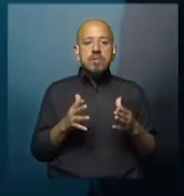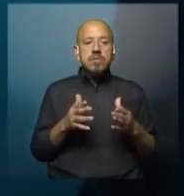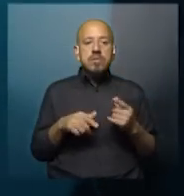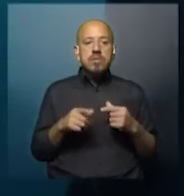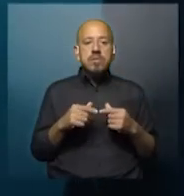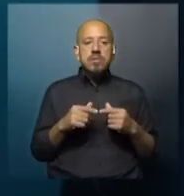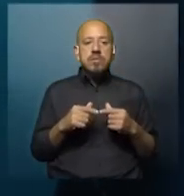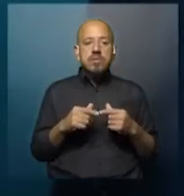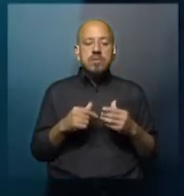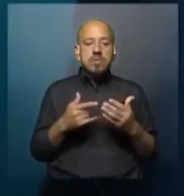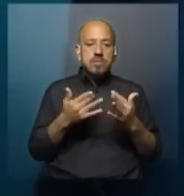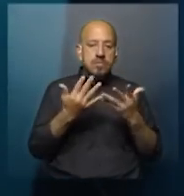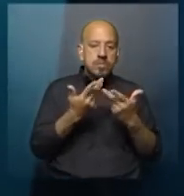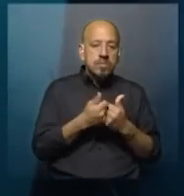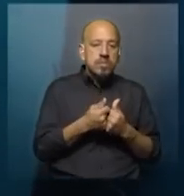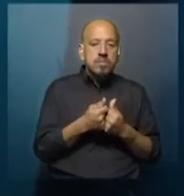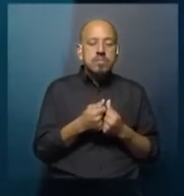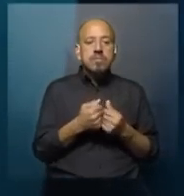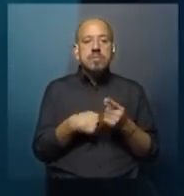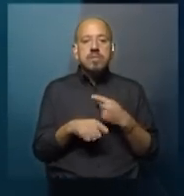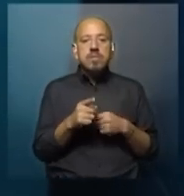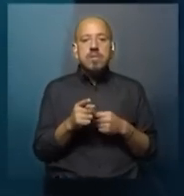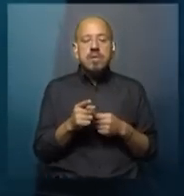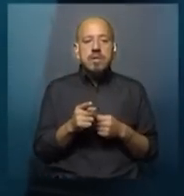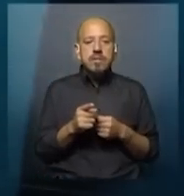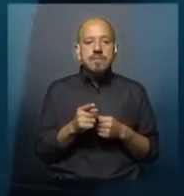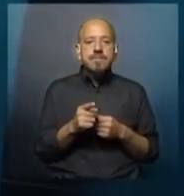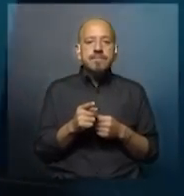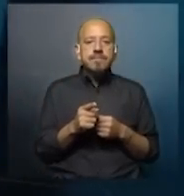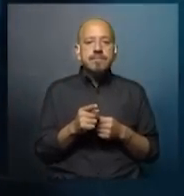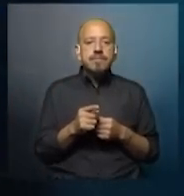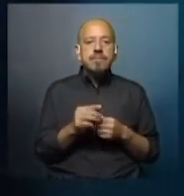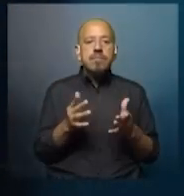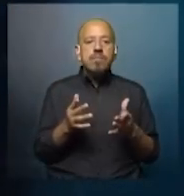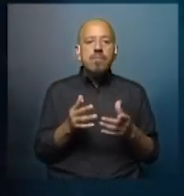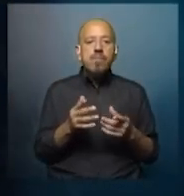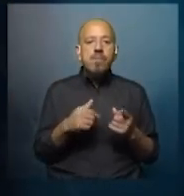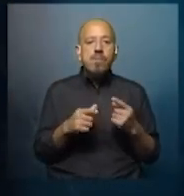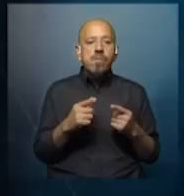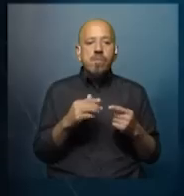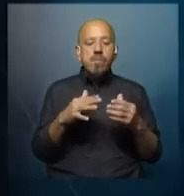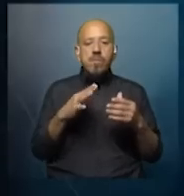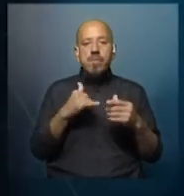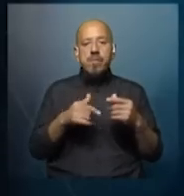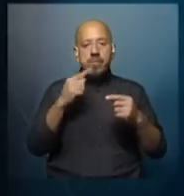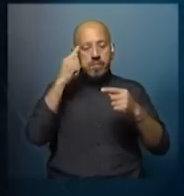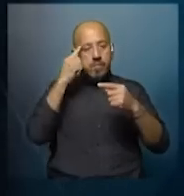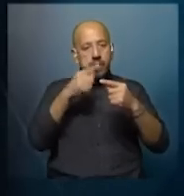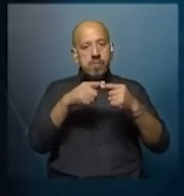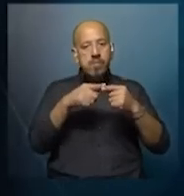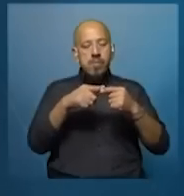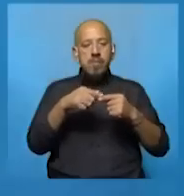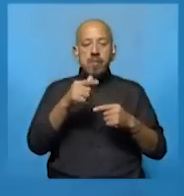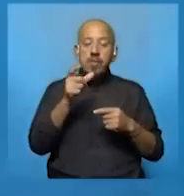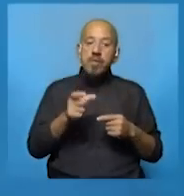organizaciones sin grandes estructuraciones en grandes jerarquías que al fin y al cabo tienen propósitos personales Que obviamente